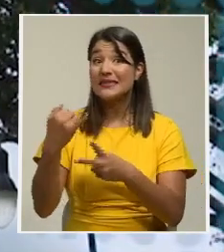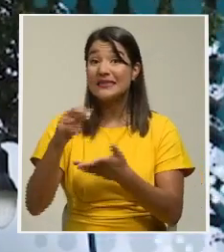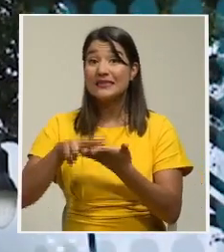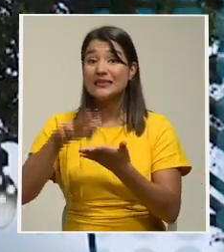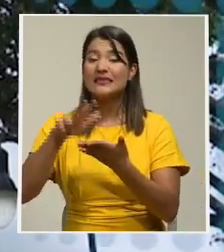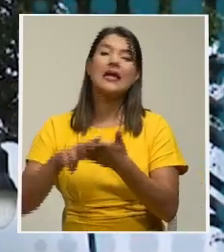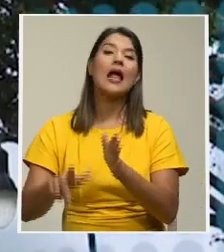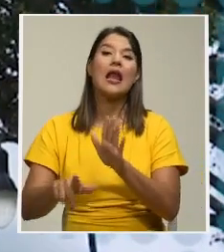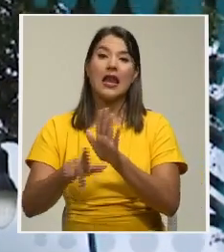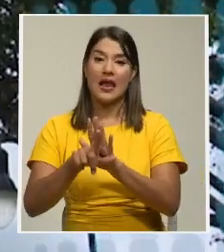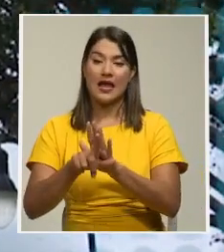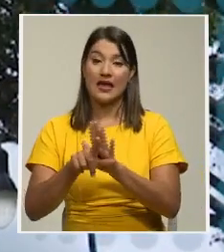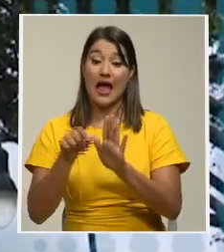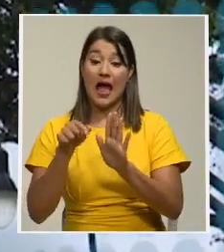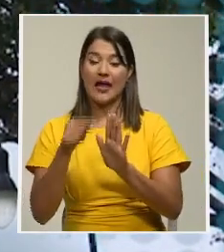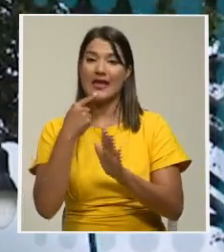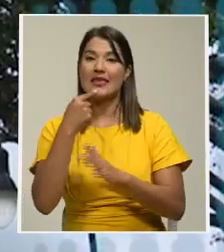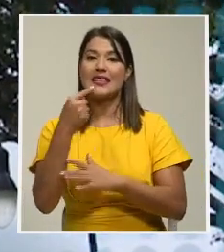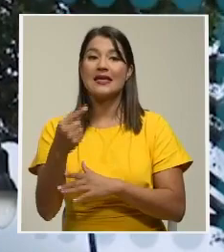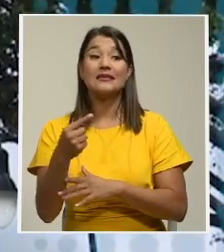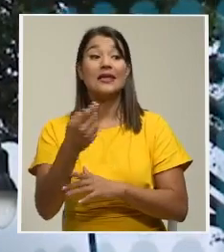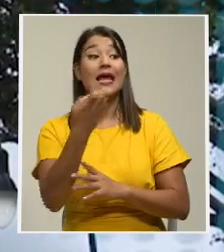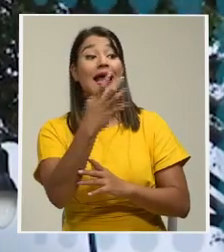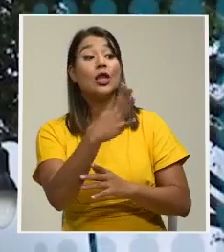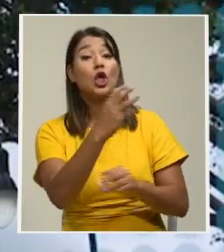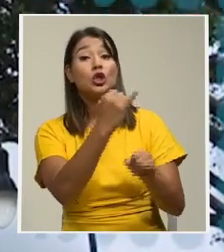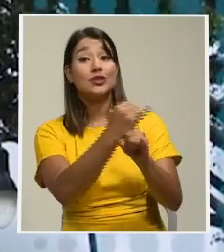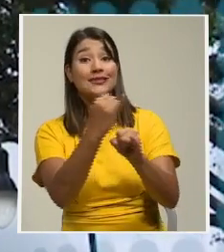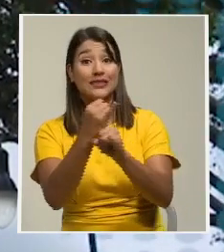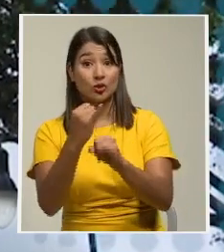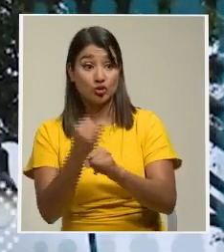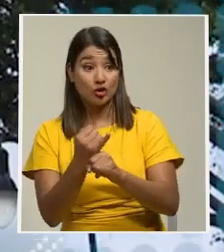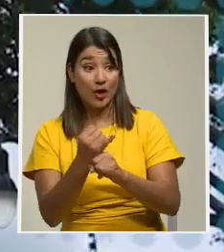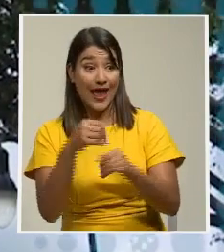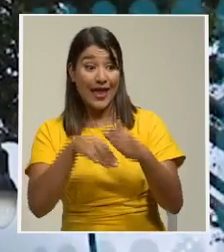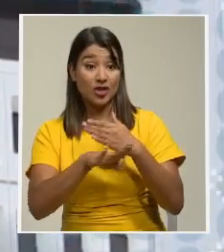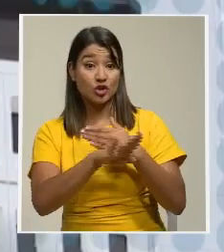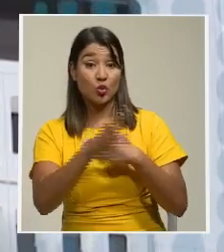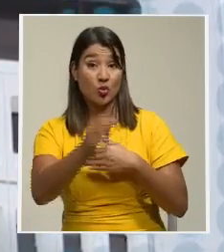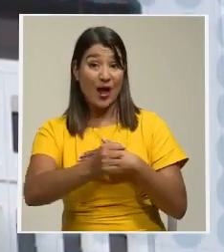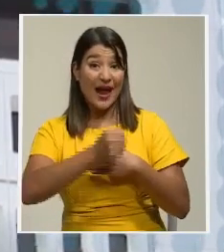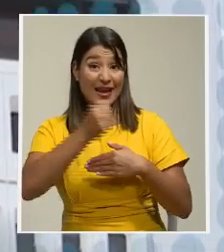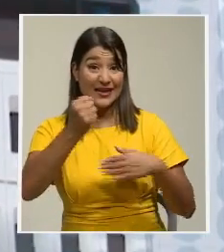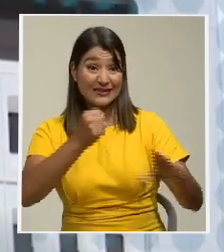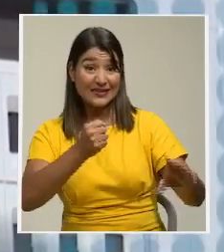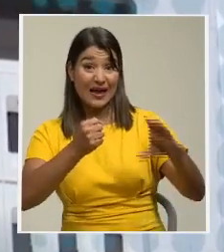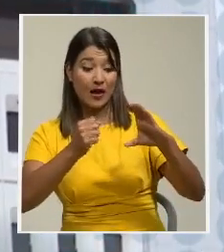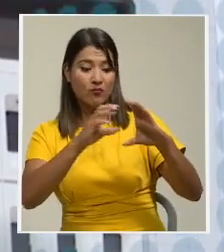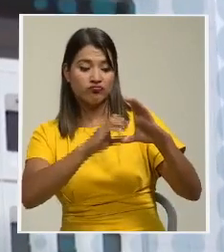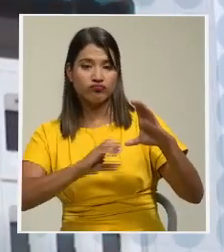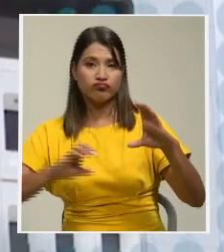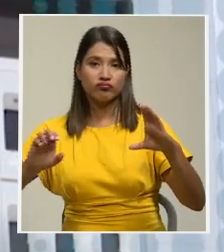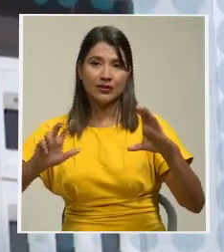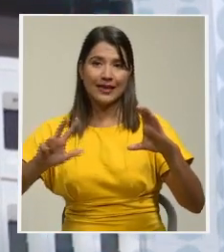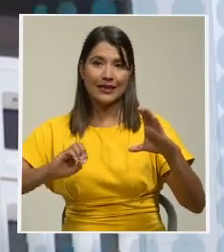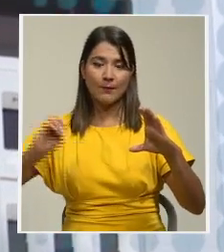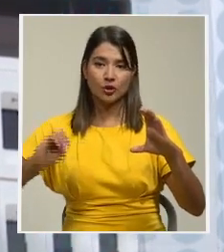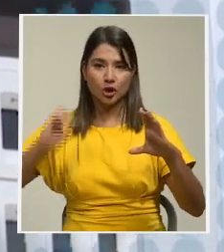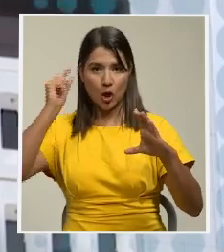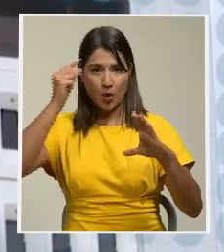que obliga a 14 instituciones a ceder el 30% de sus excedentes al gobierno. En minutos ampliamos el tema.